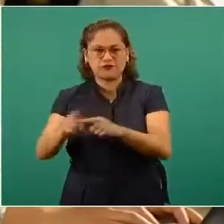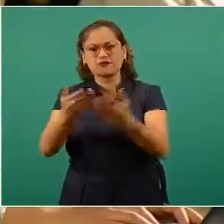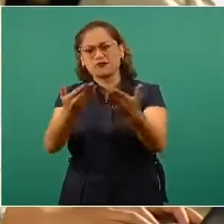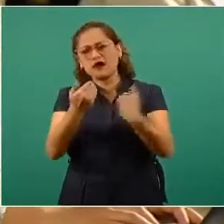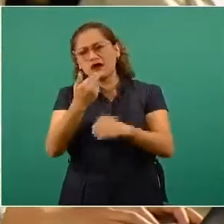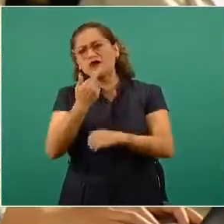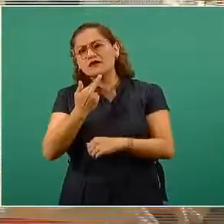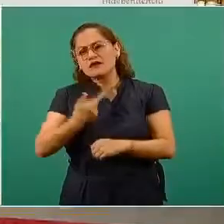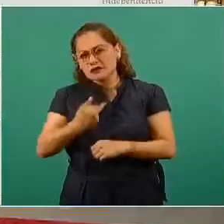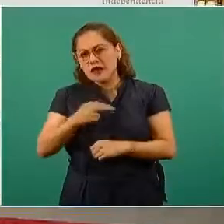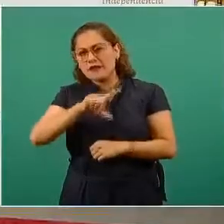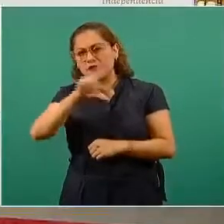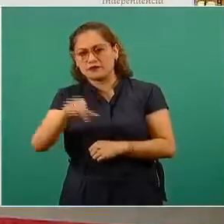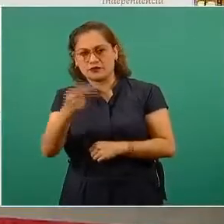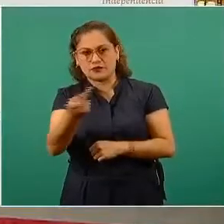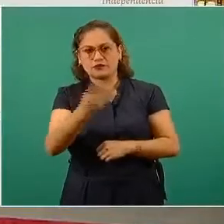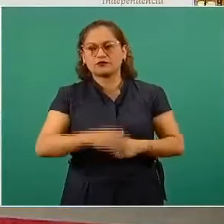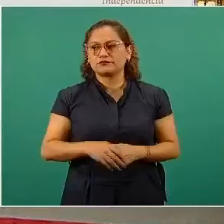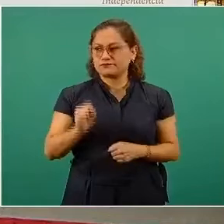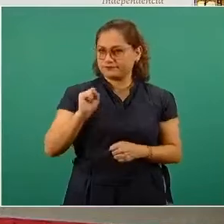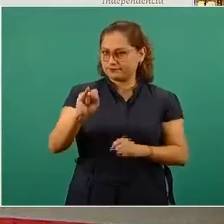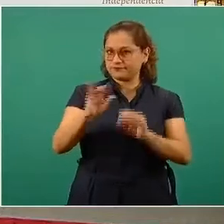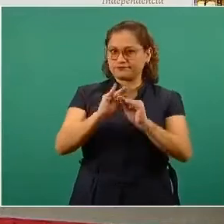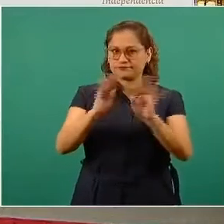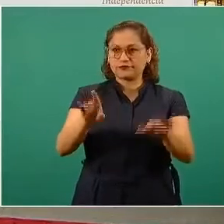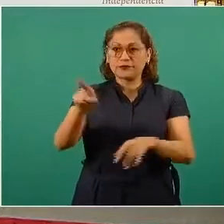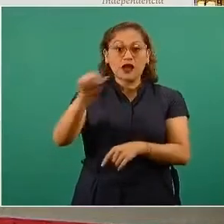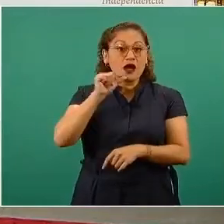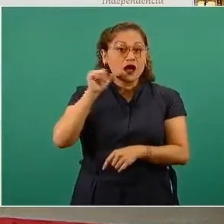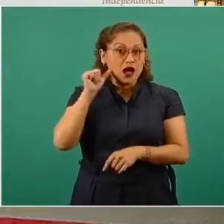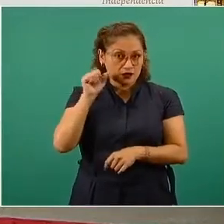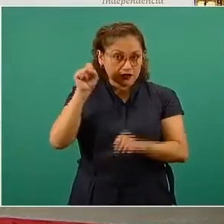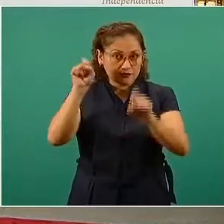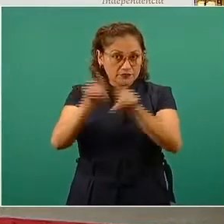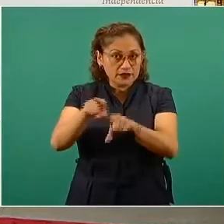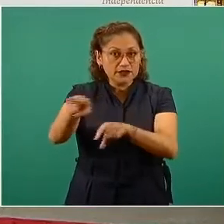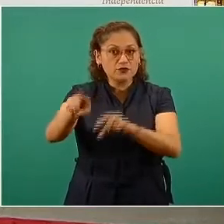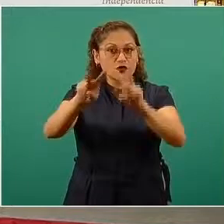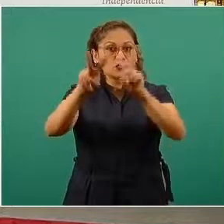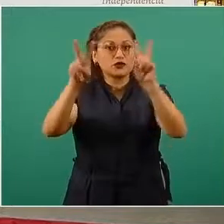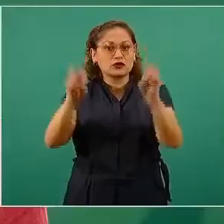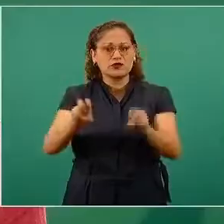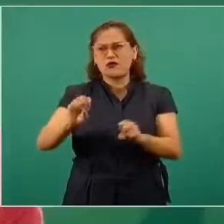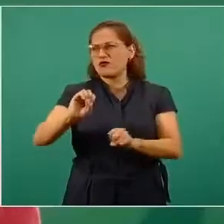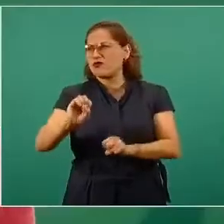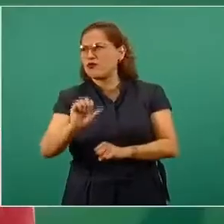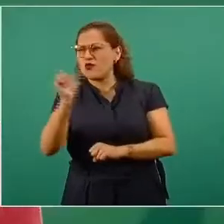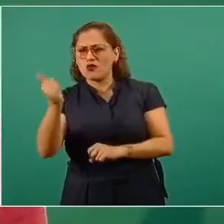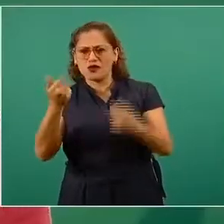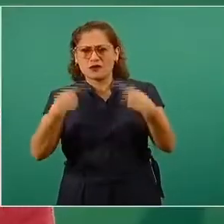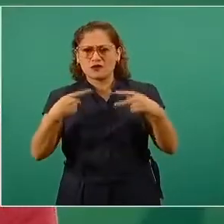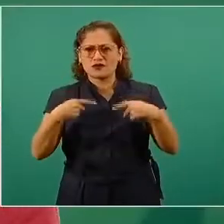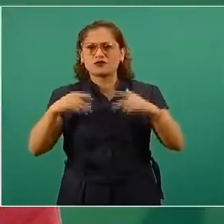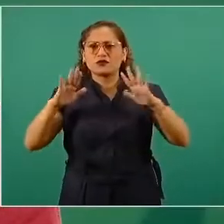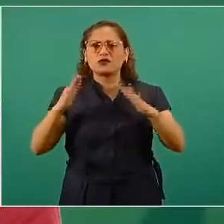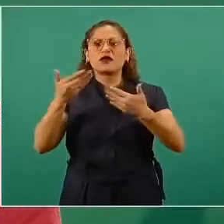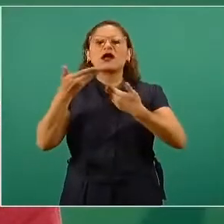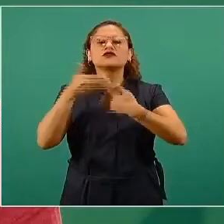una rapidísima. Con mucho gusto, Juan. Ayer creo que usted mismo comentaba sobre esto, o alguien más, sobre la continuidad de